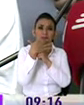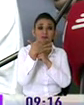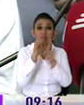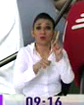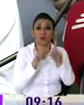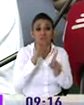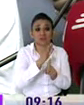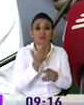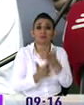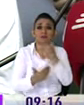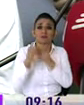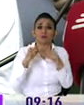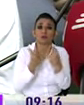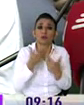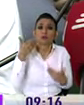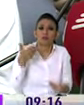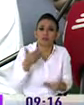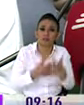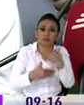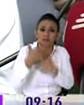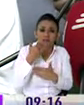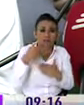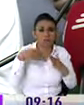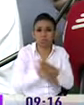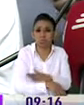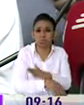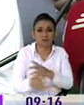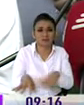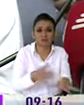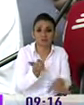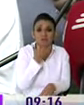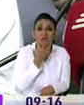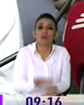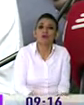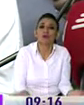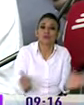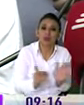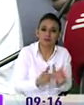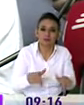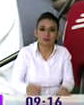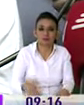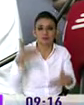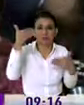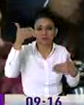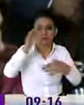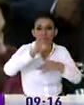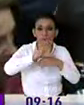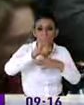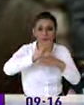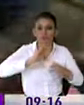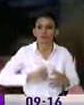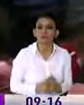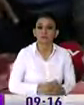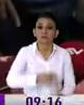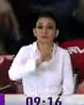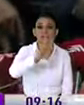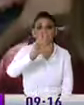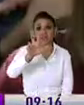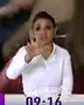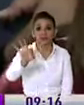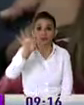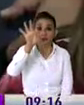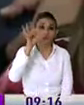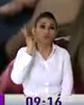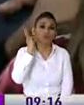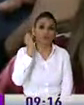de la partidocracia que infelizmente vuelven a expresarse en la política ecuatoriana. Entre los 23 apareció Soledad